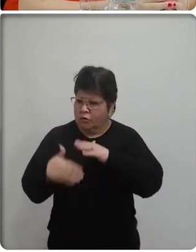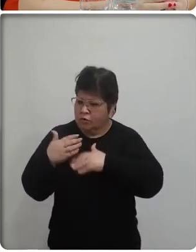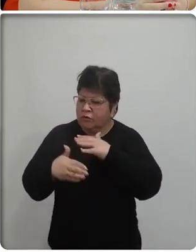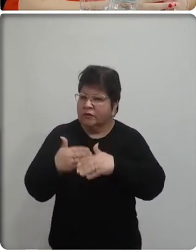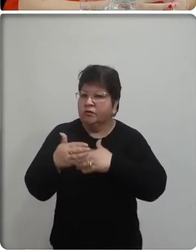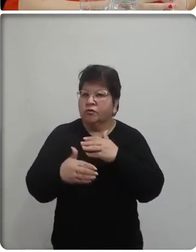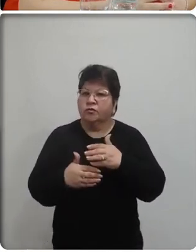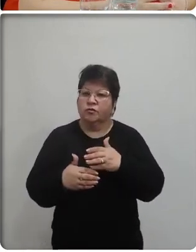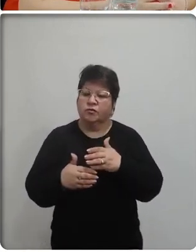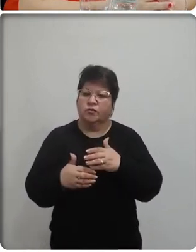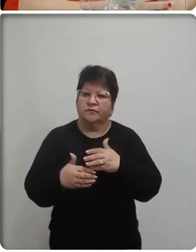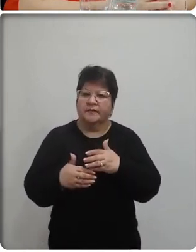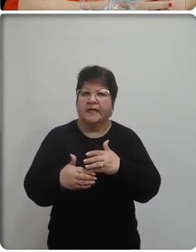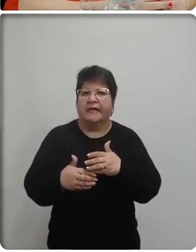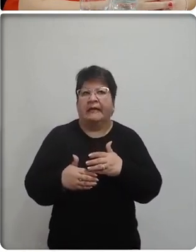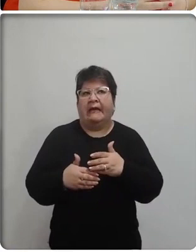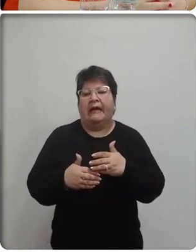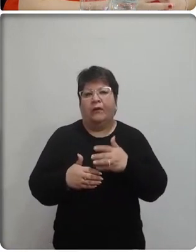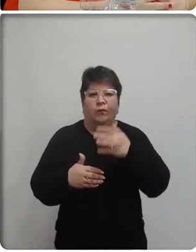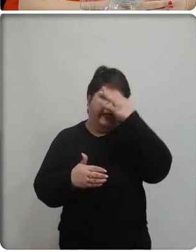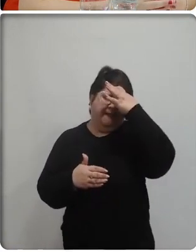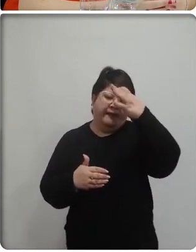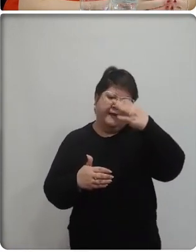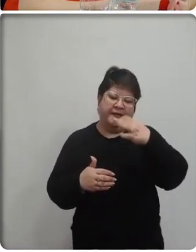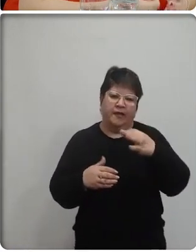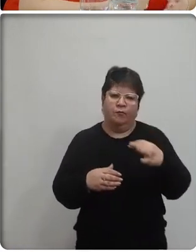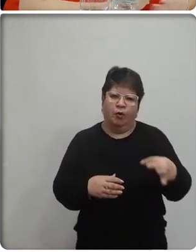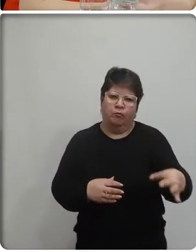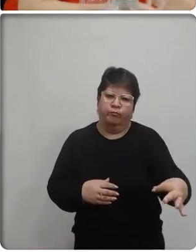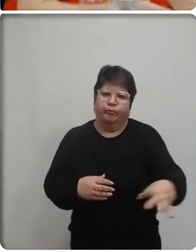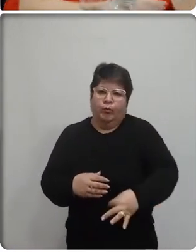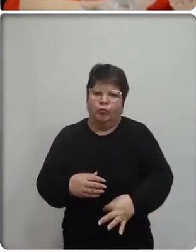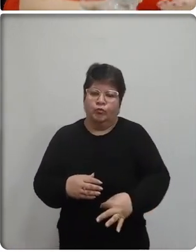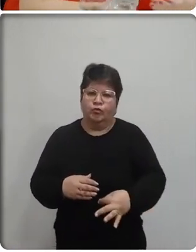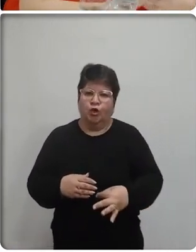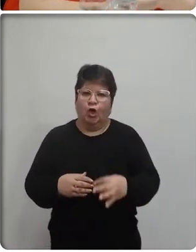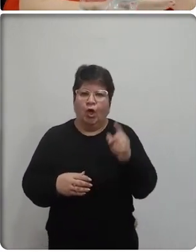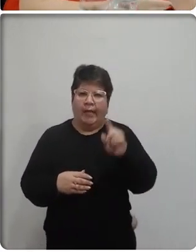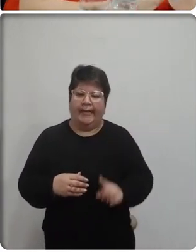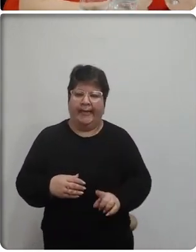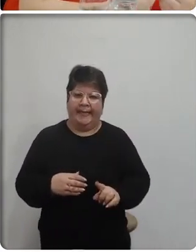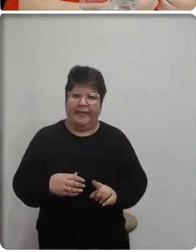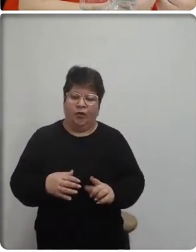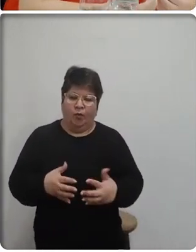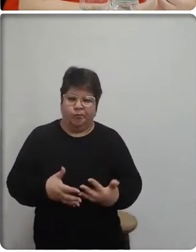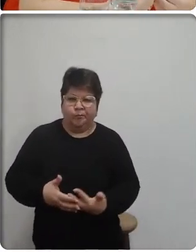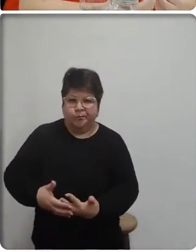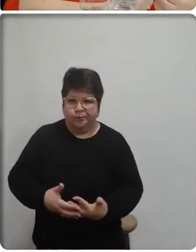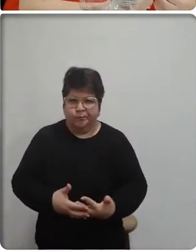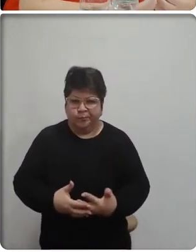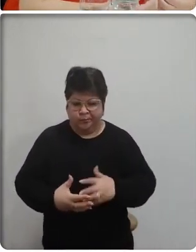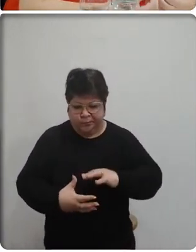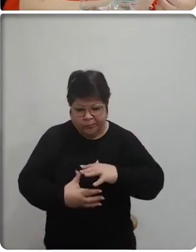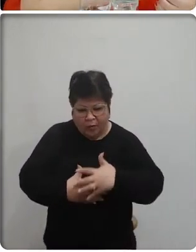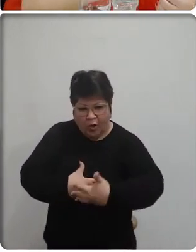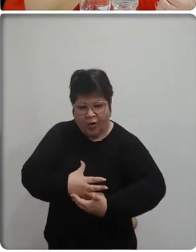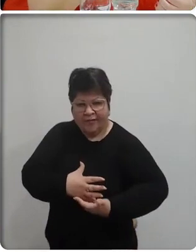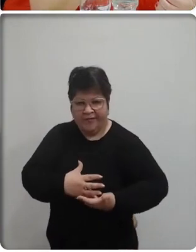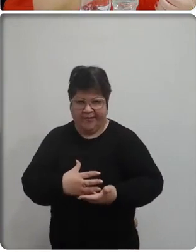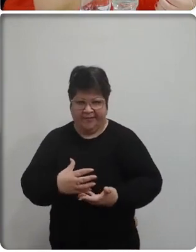mediante alguna técnica invasiva por punción de líquido amniótico, vellosidad cordial, para llegar a un diagnóstico genético